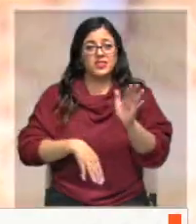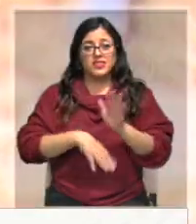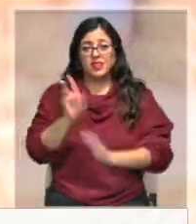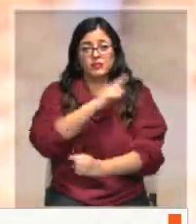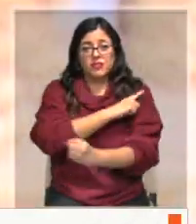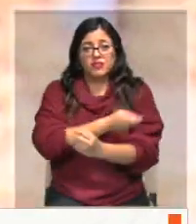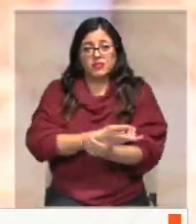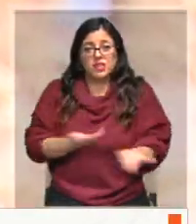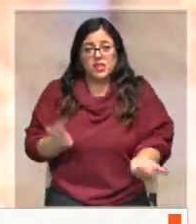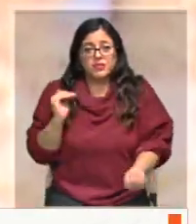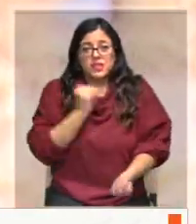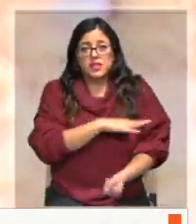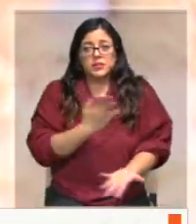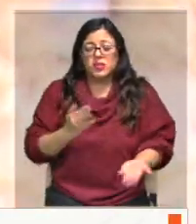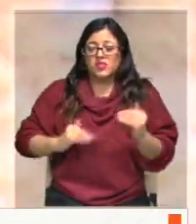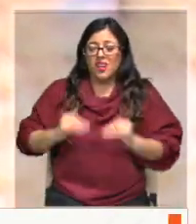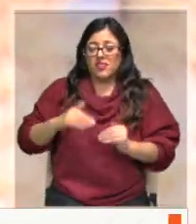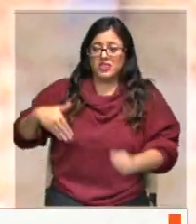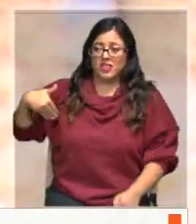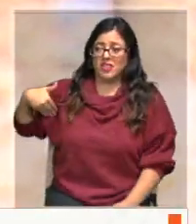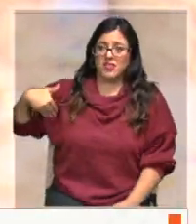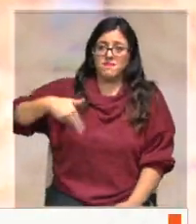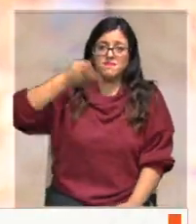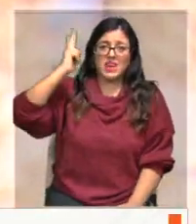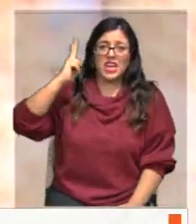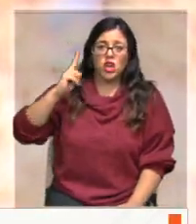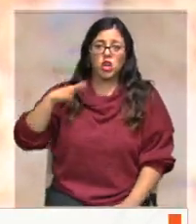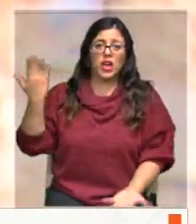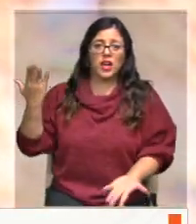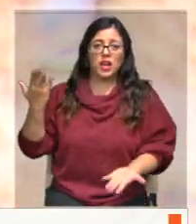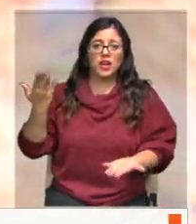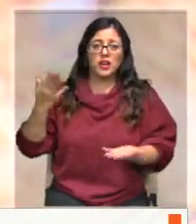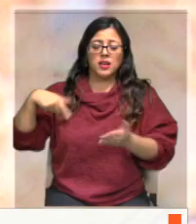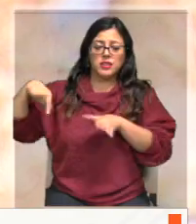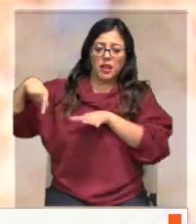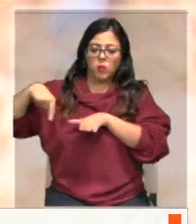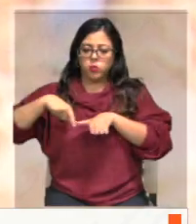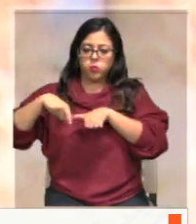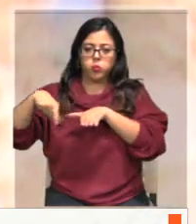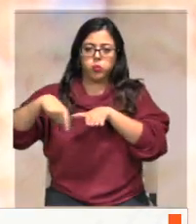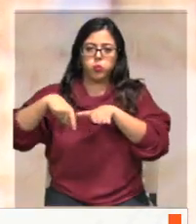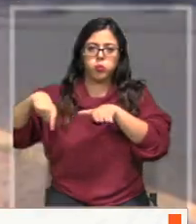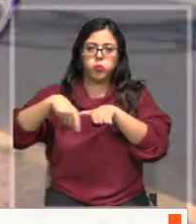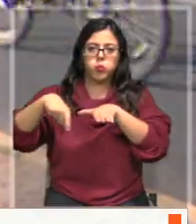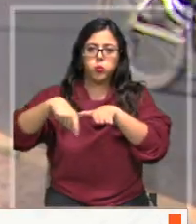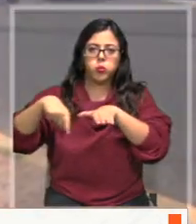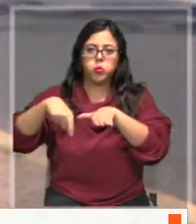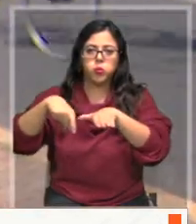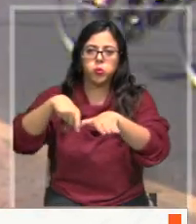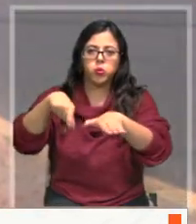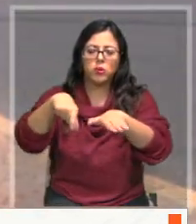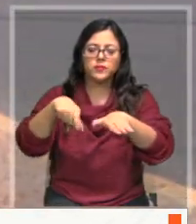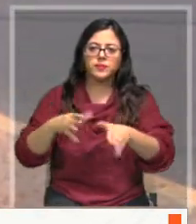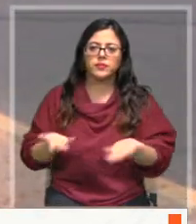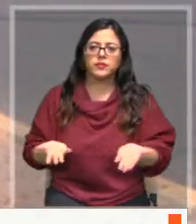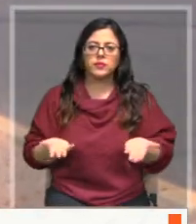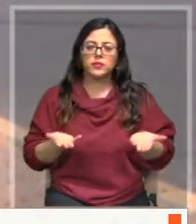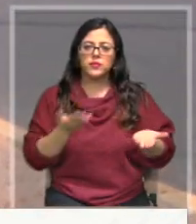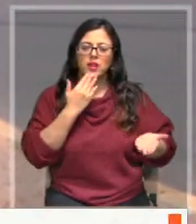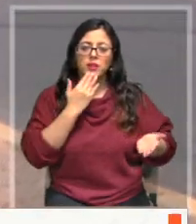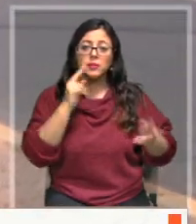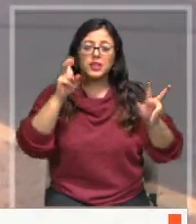ahora negro pasa muy rápido por el lado digamos y te mueve el viento te mueve y te puede votar y la micro